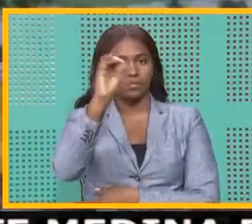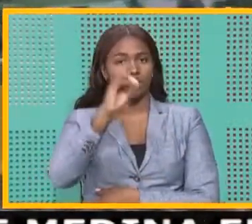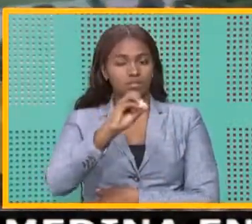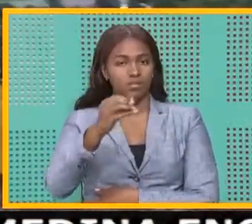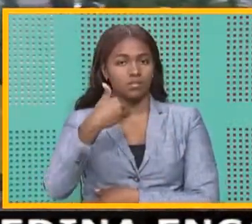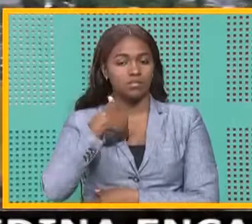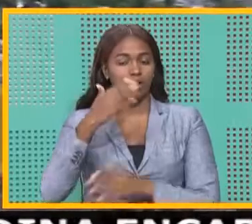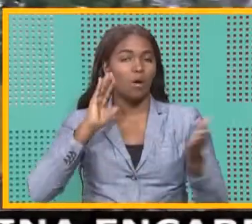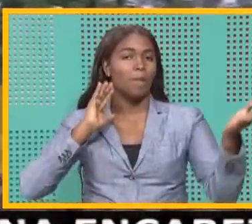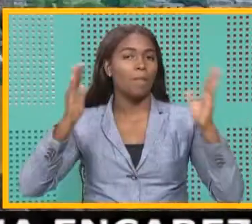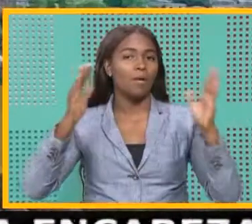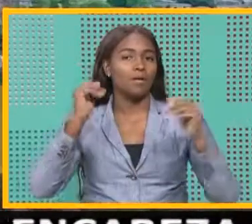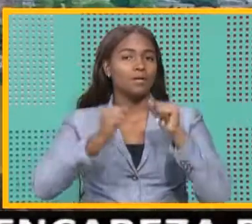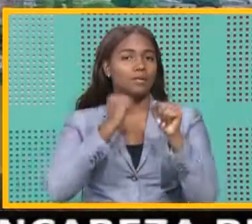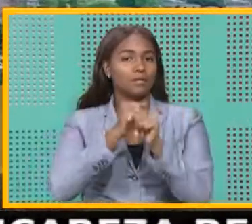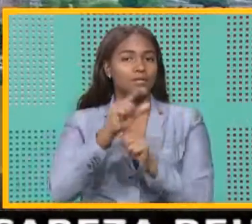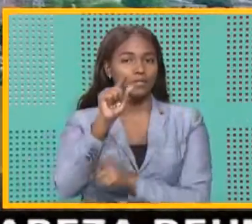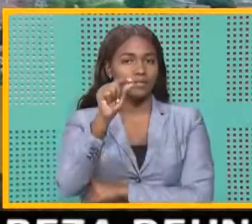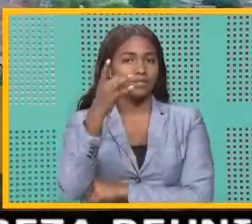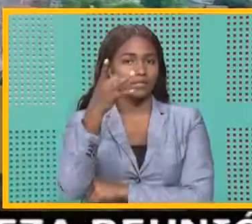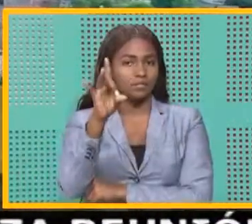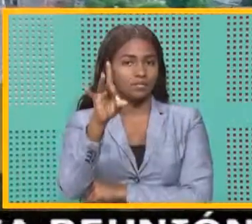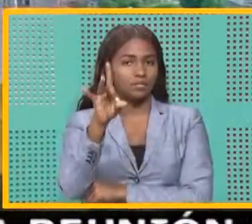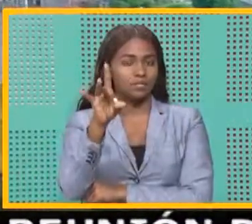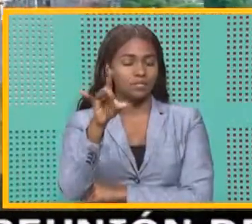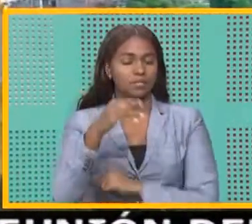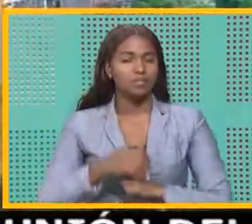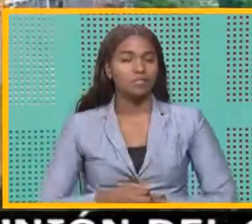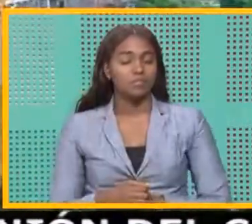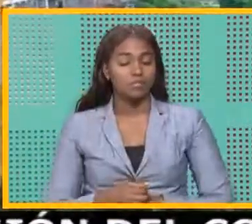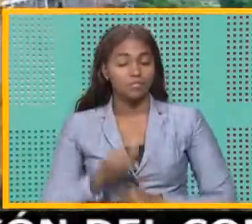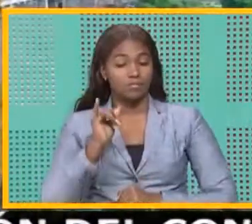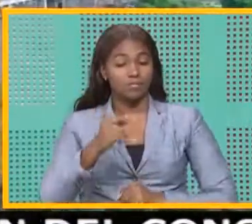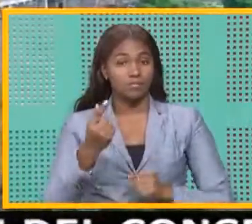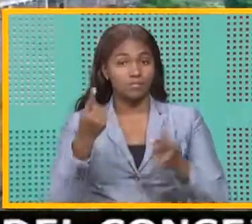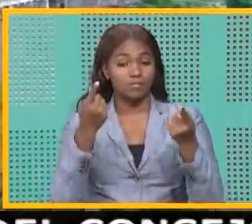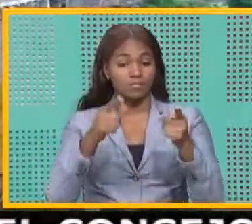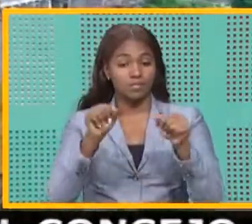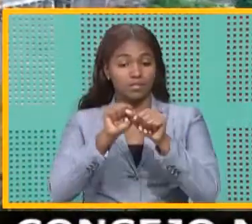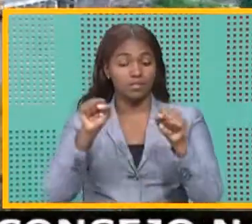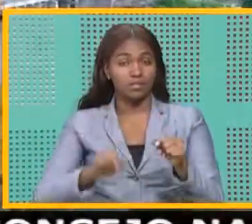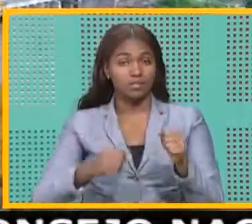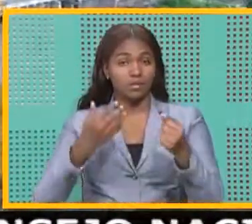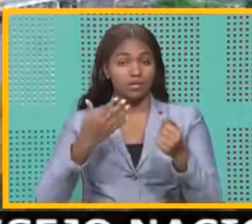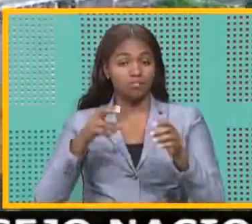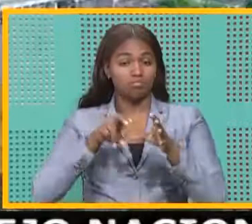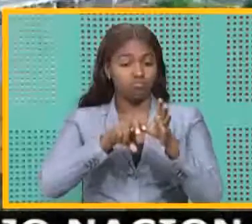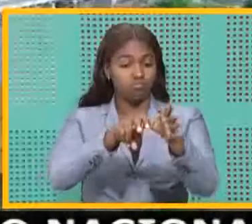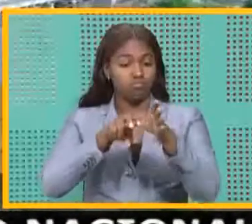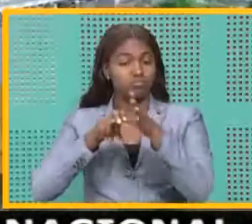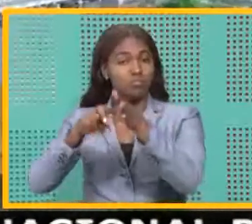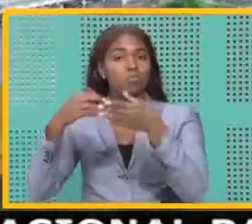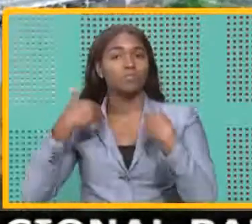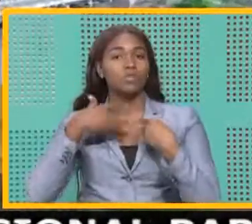17.86% en comparación con el año 2018, en el cual el sistema de transporte movilizó